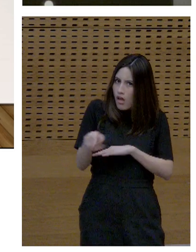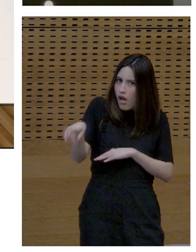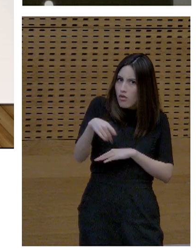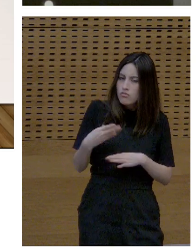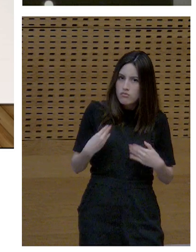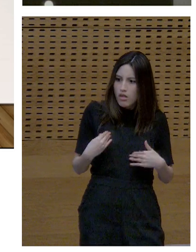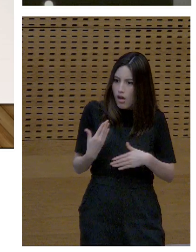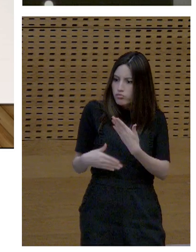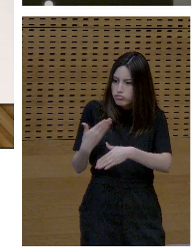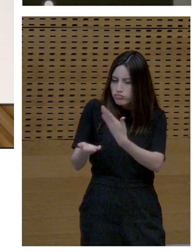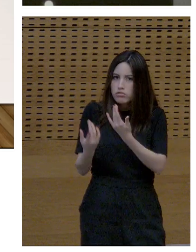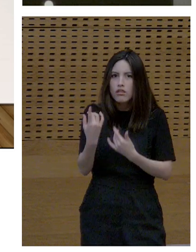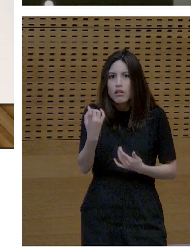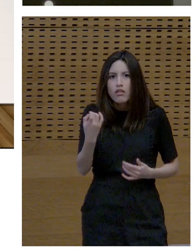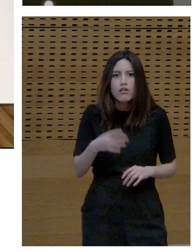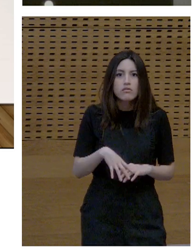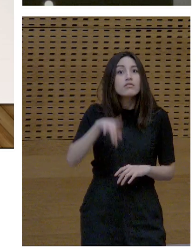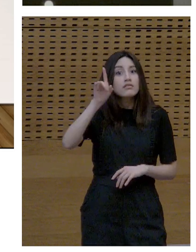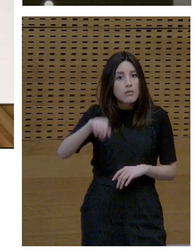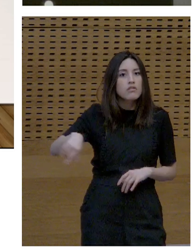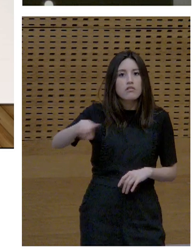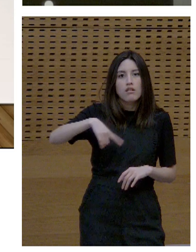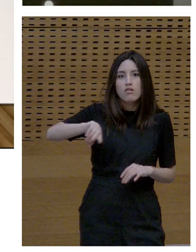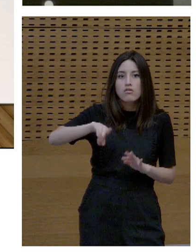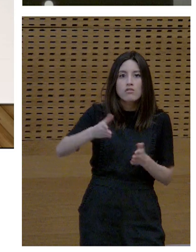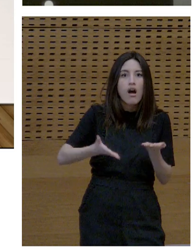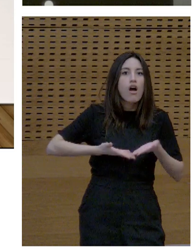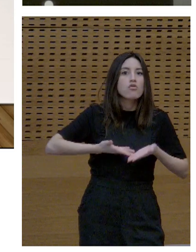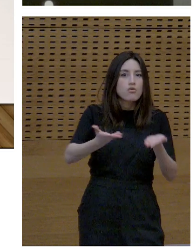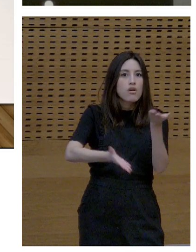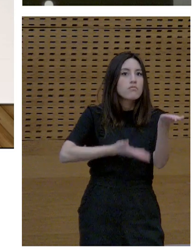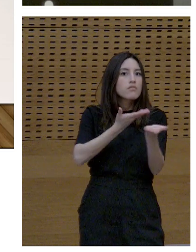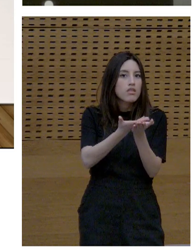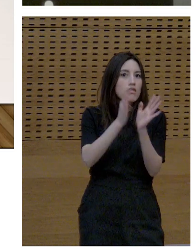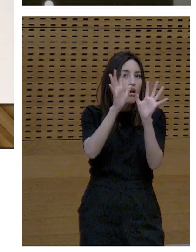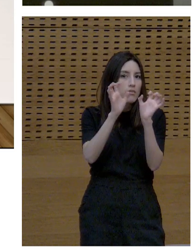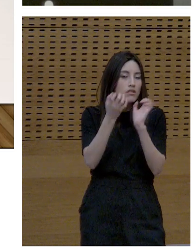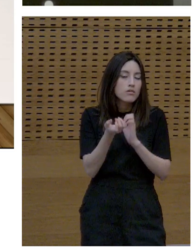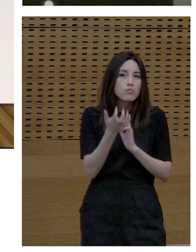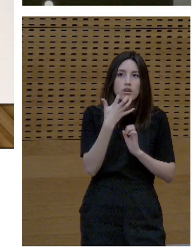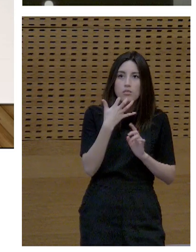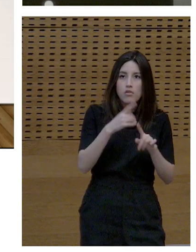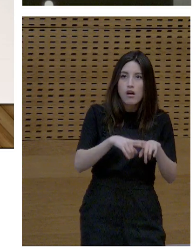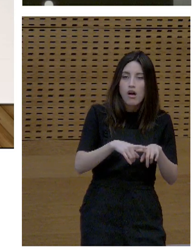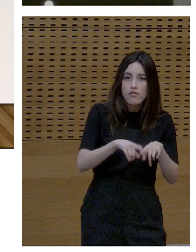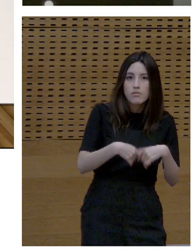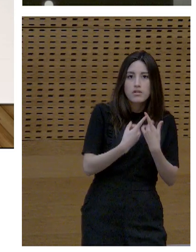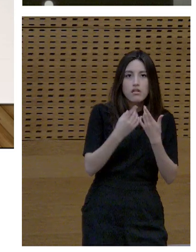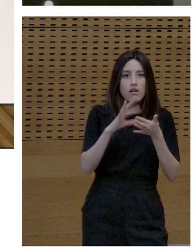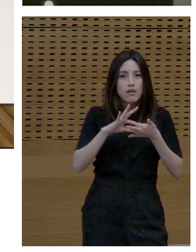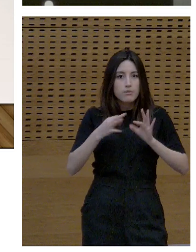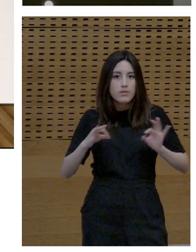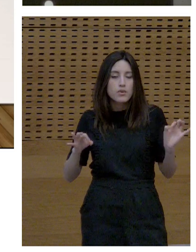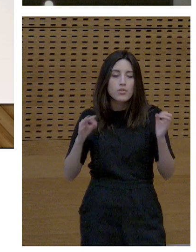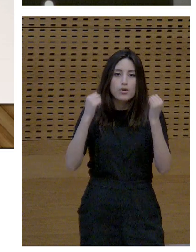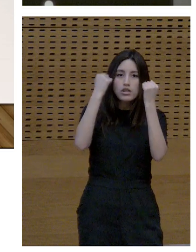Y también tienen que aprender a pedir ayuda a la familia, a amigos, a instituciones, a